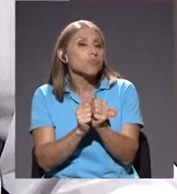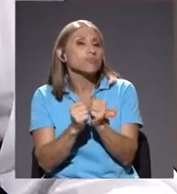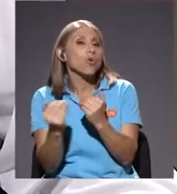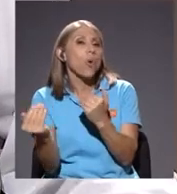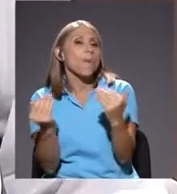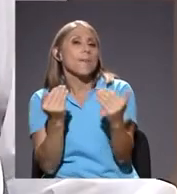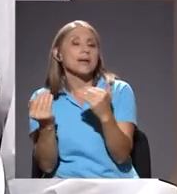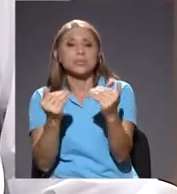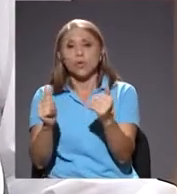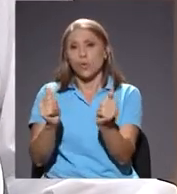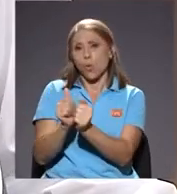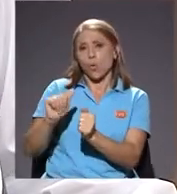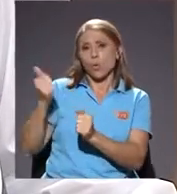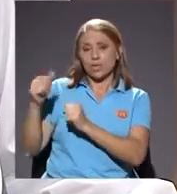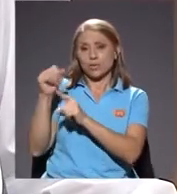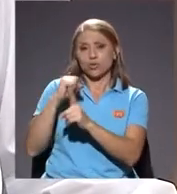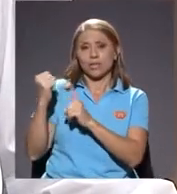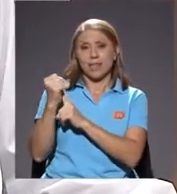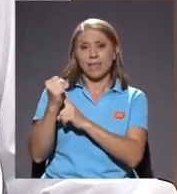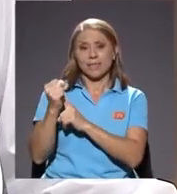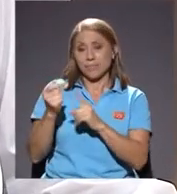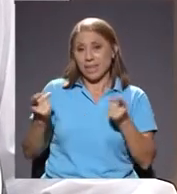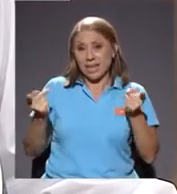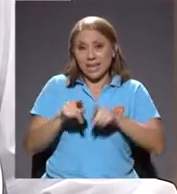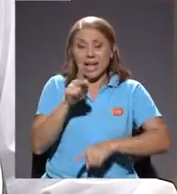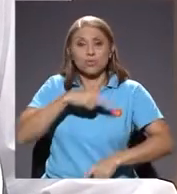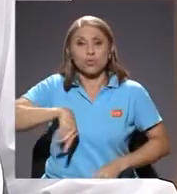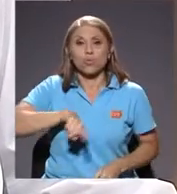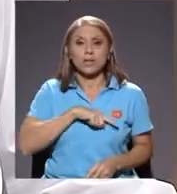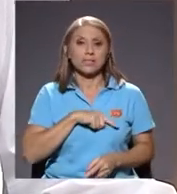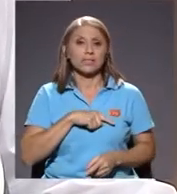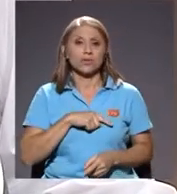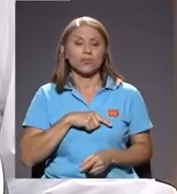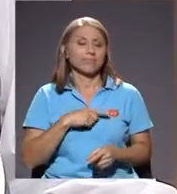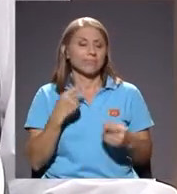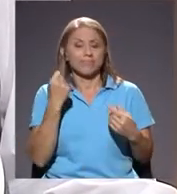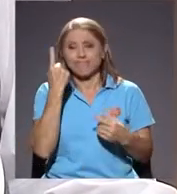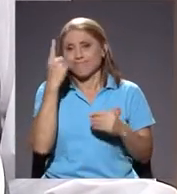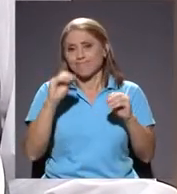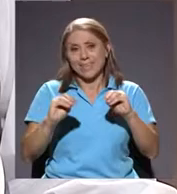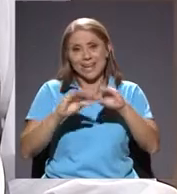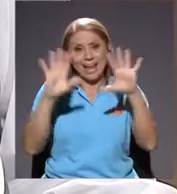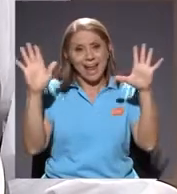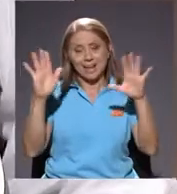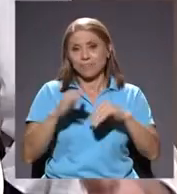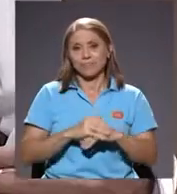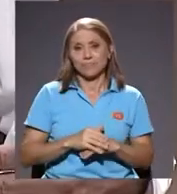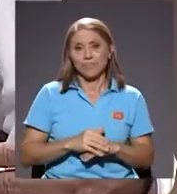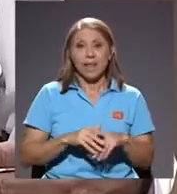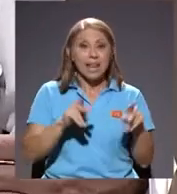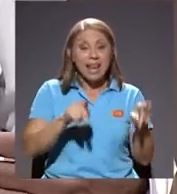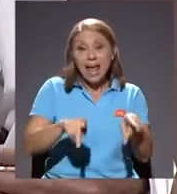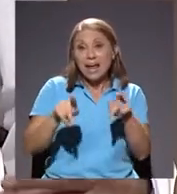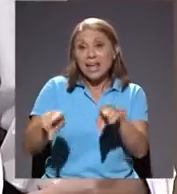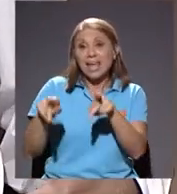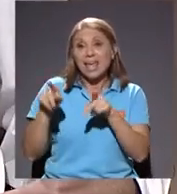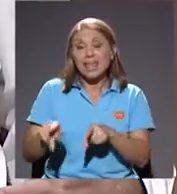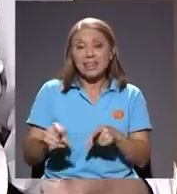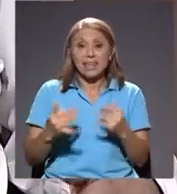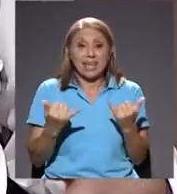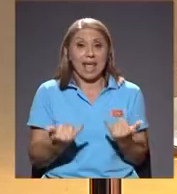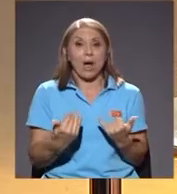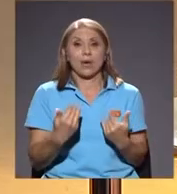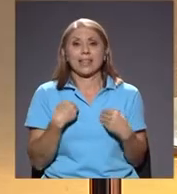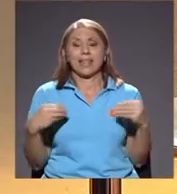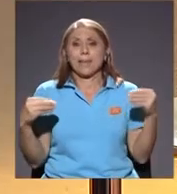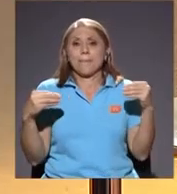sociedad en el caso nuestro clarísimamente la gente que hoy está teniendo cada vez más papeles